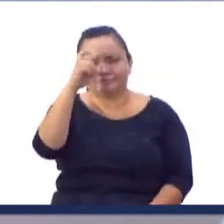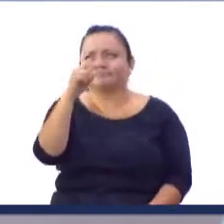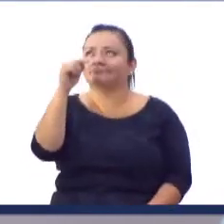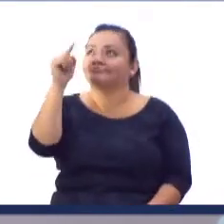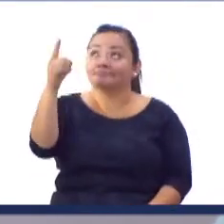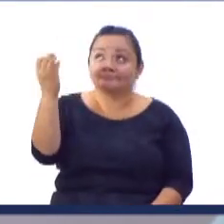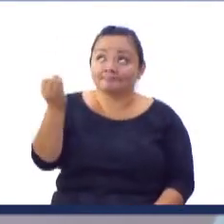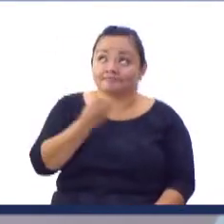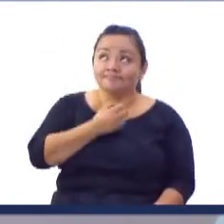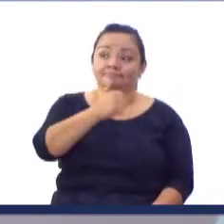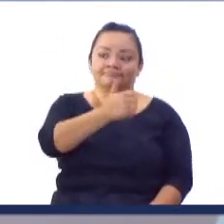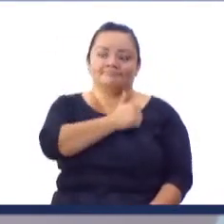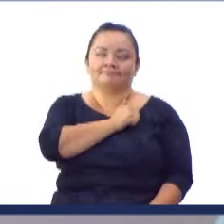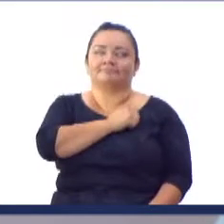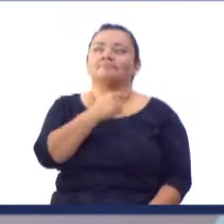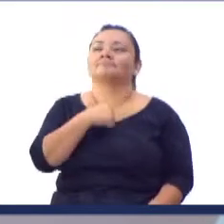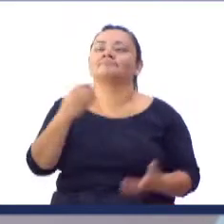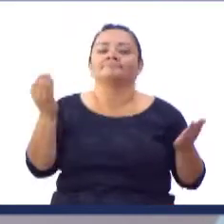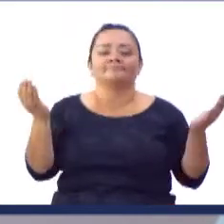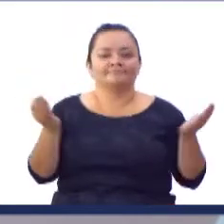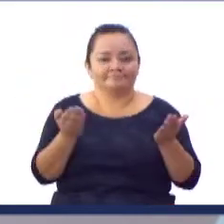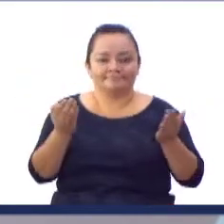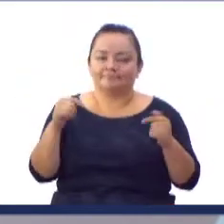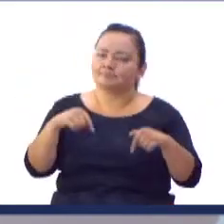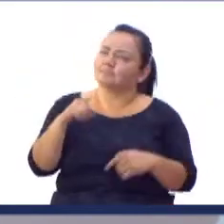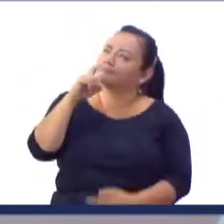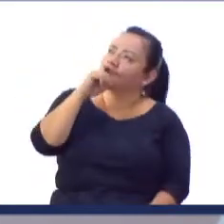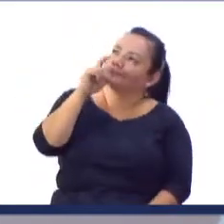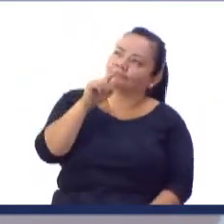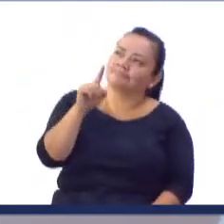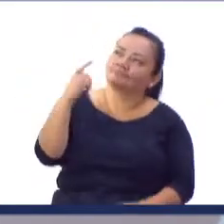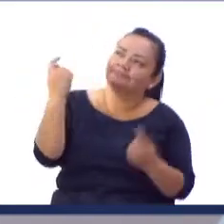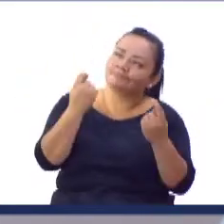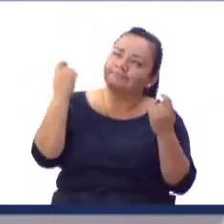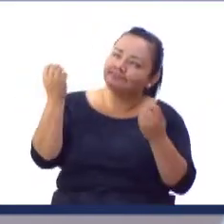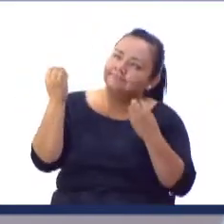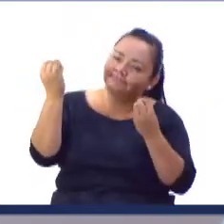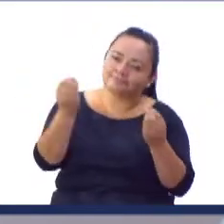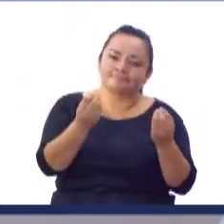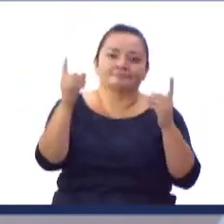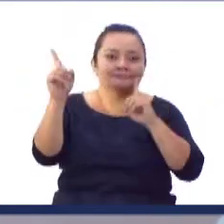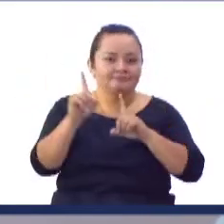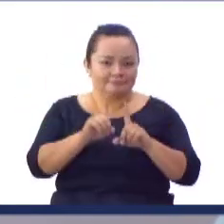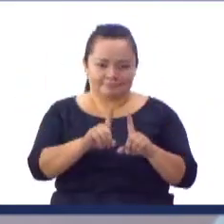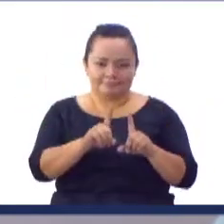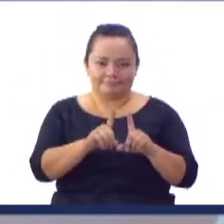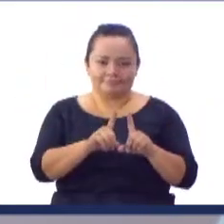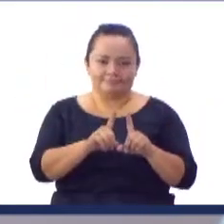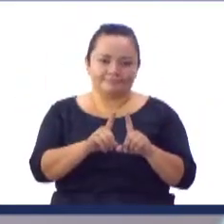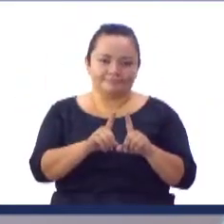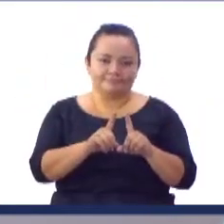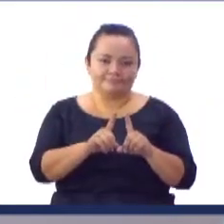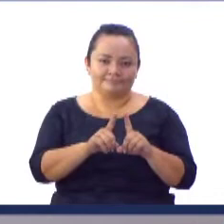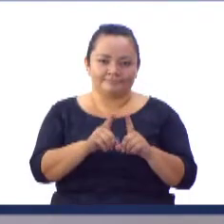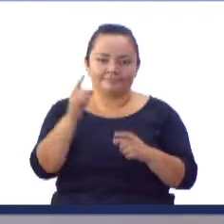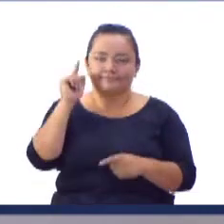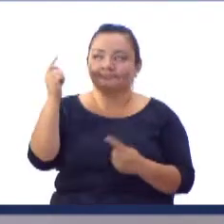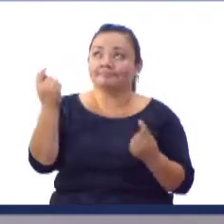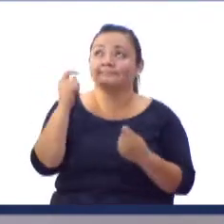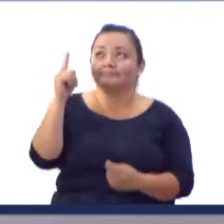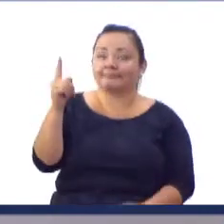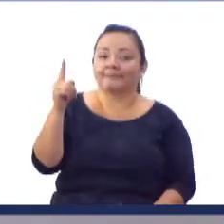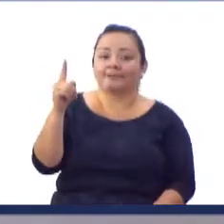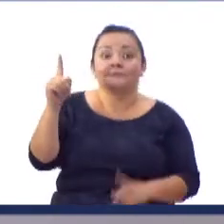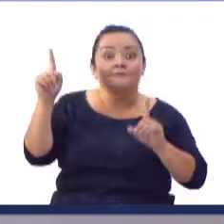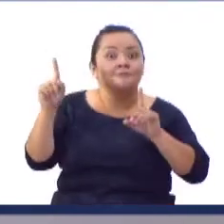diste quisiese ahora pues glorifica te tú al lado de tu yo con aquella gloria